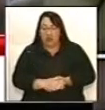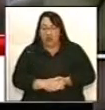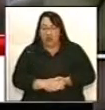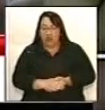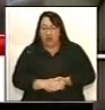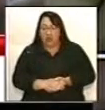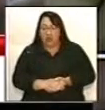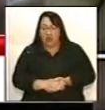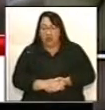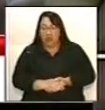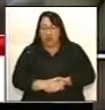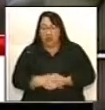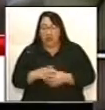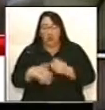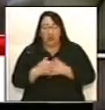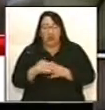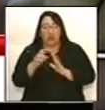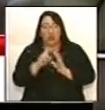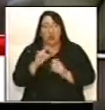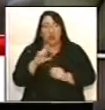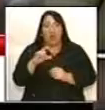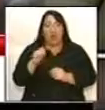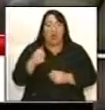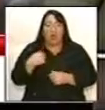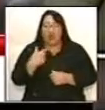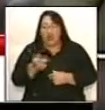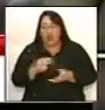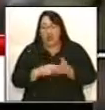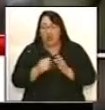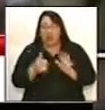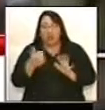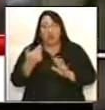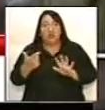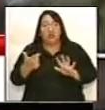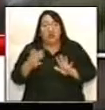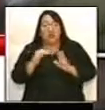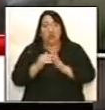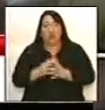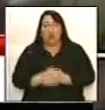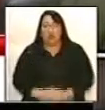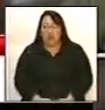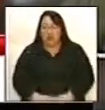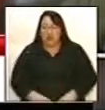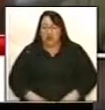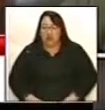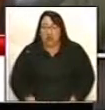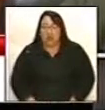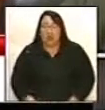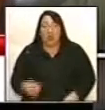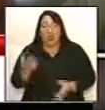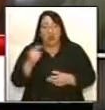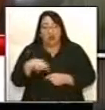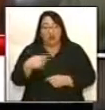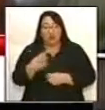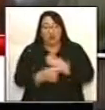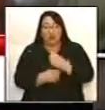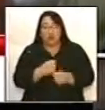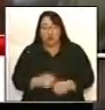por ejemplo, de la región Ucayali, que tendría 67 millones a partir de acá un